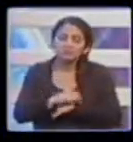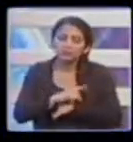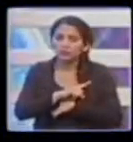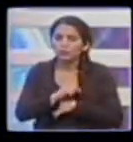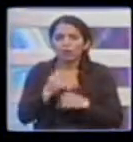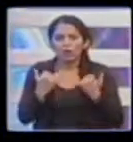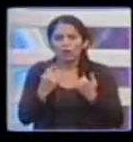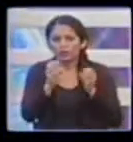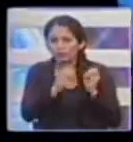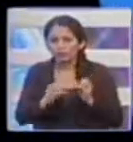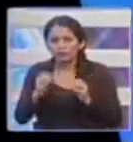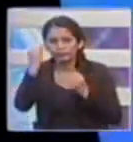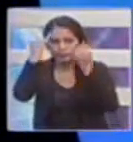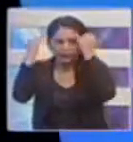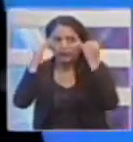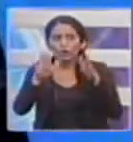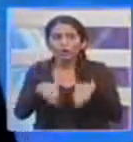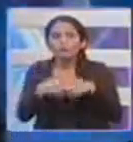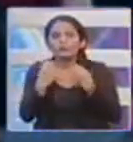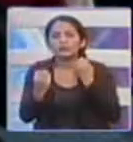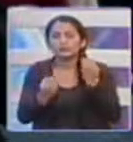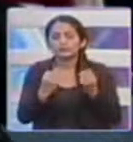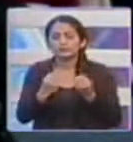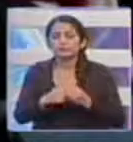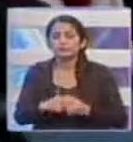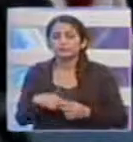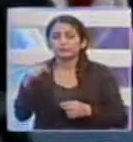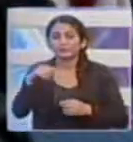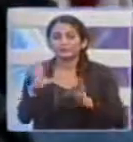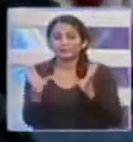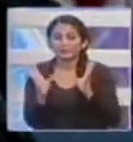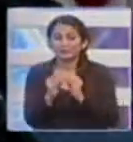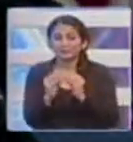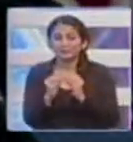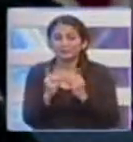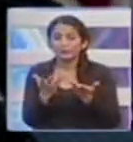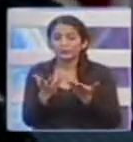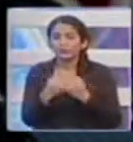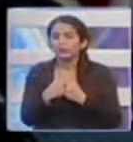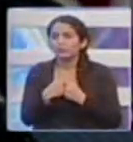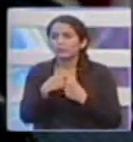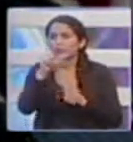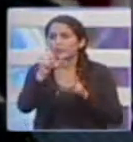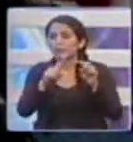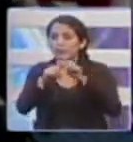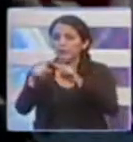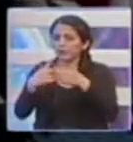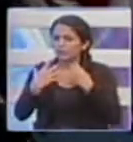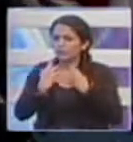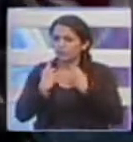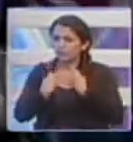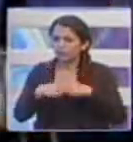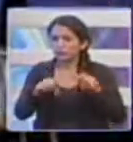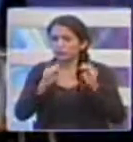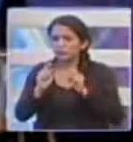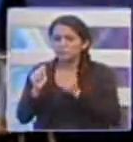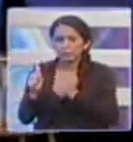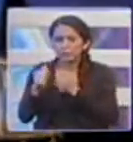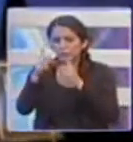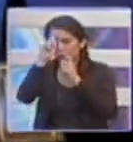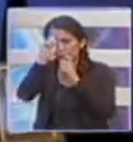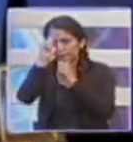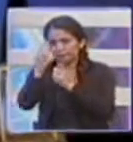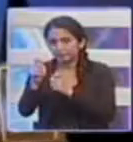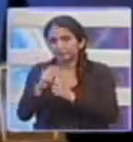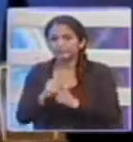que deje de fluir la inversión. En la celebración, el gremio homenajeó a varios de sus integrantes. El empresario René Conans